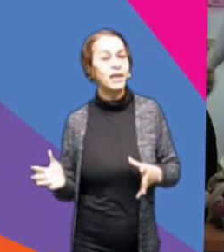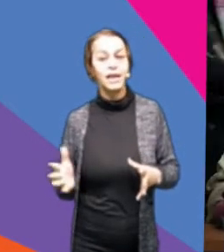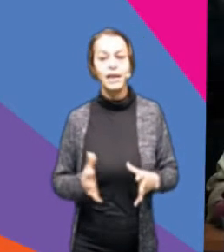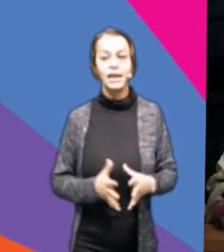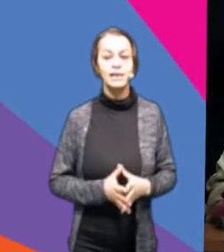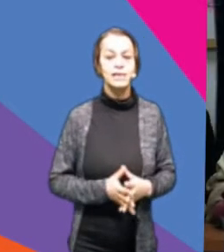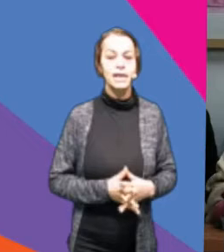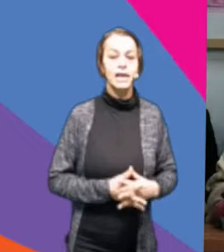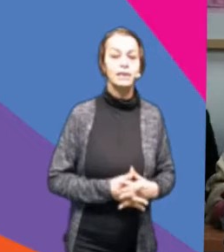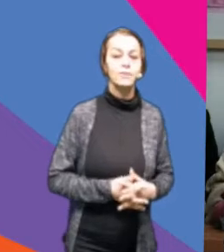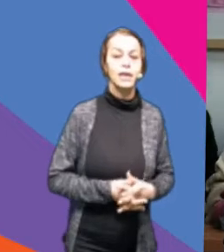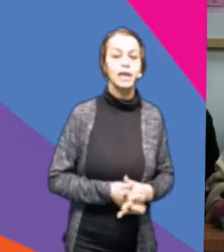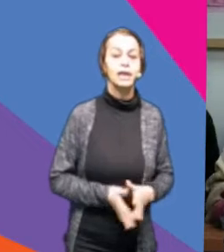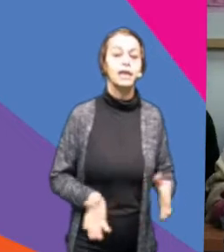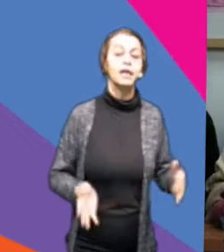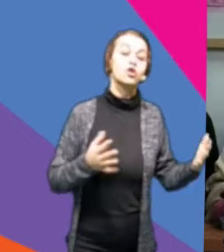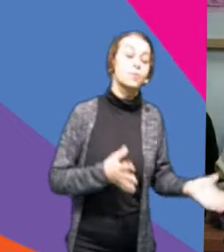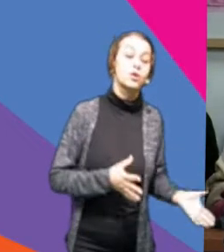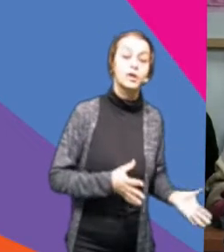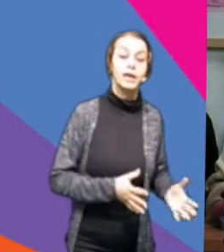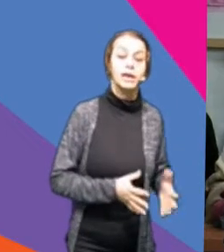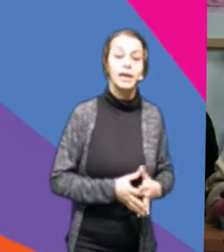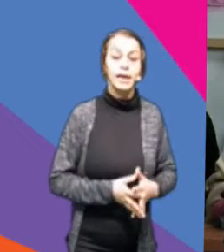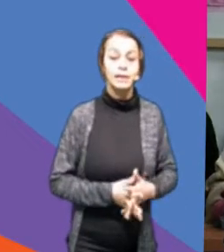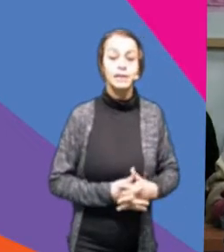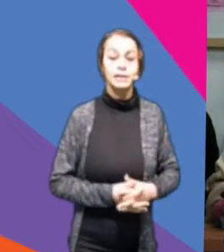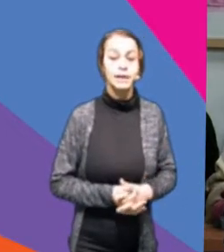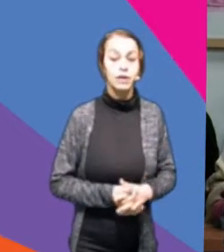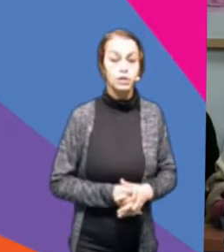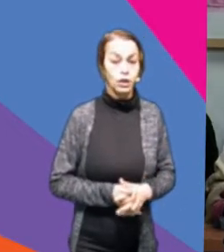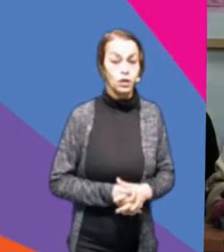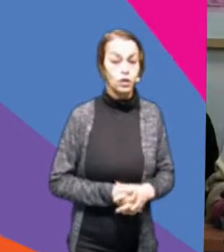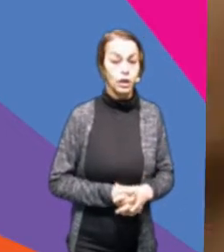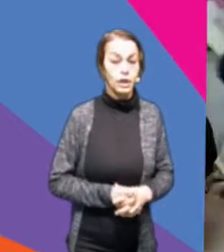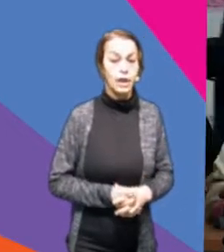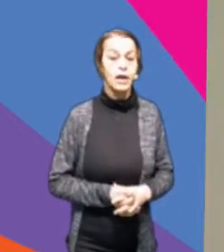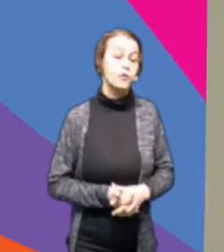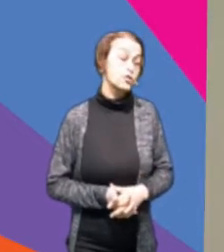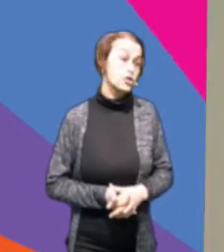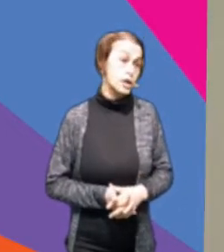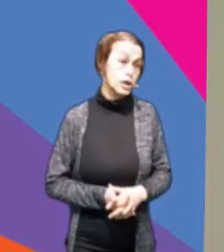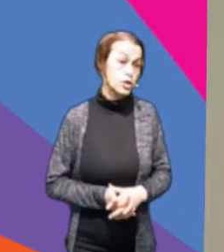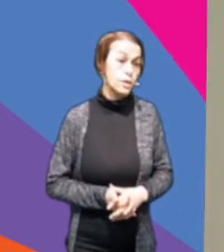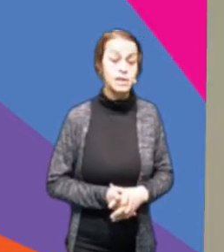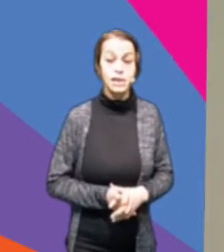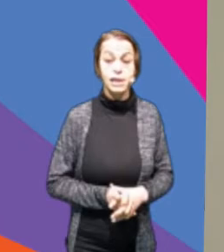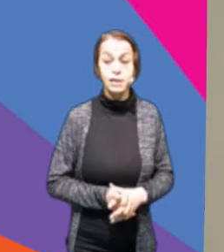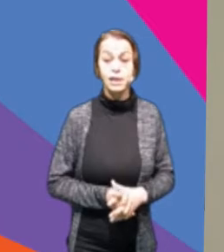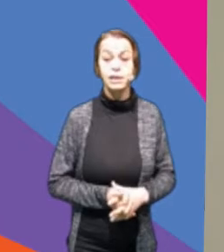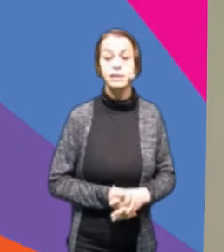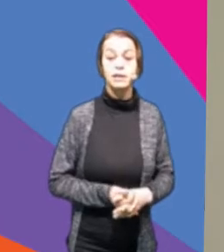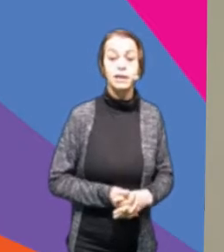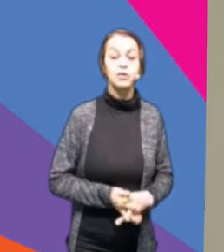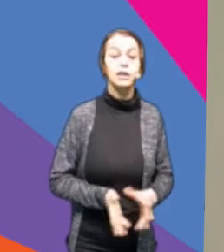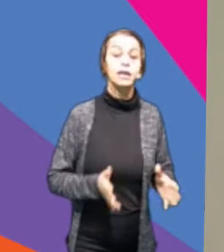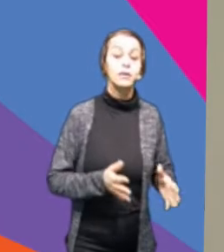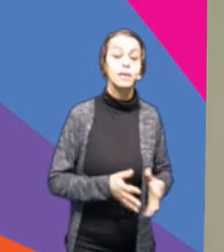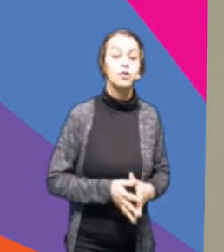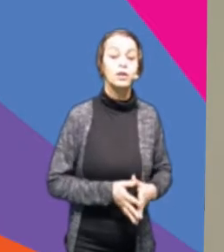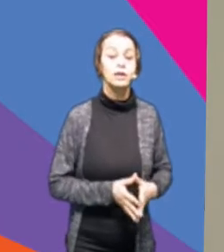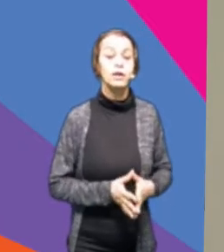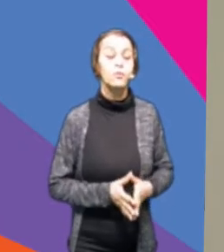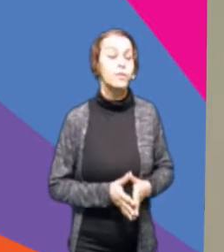el alcance a actividades que incorporan estas nanotecnologías. Los funcionarios y especialistas disertaron en el